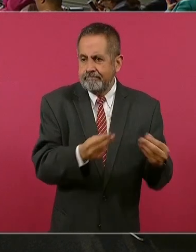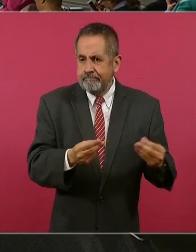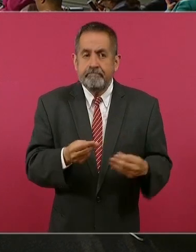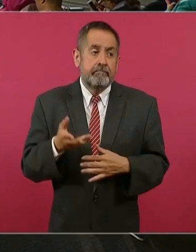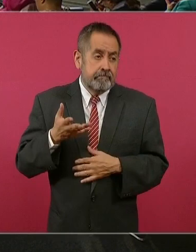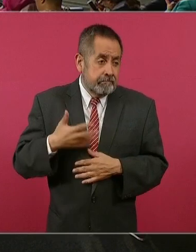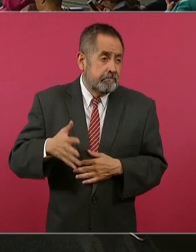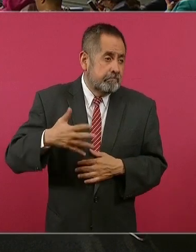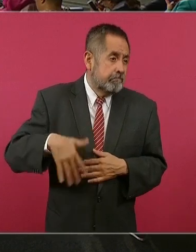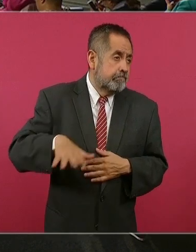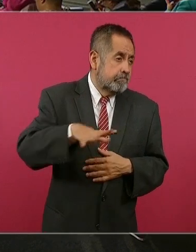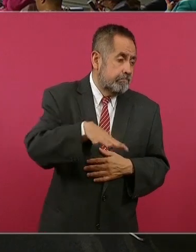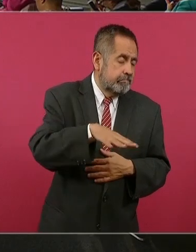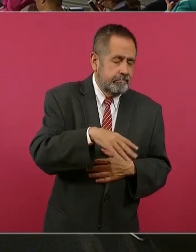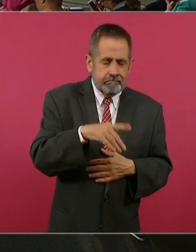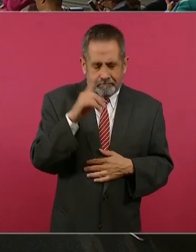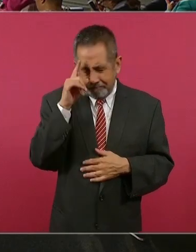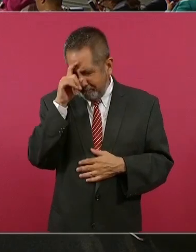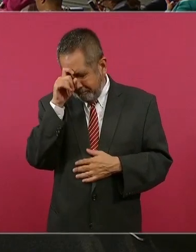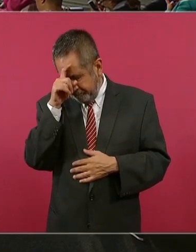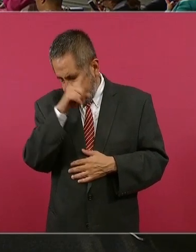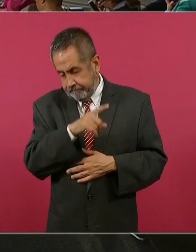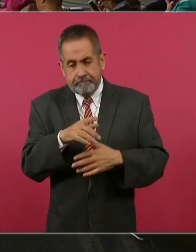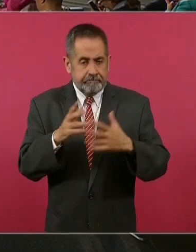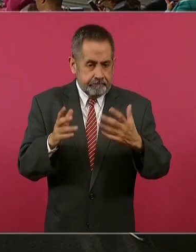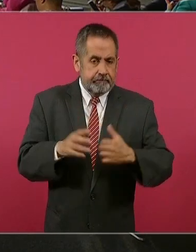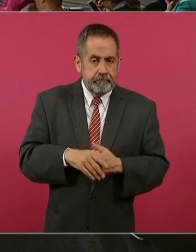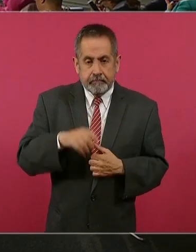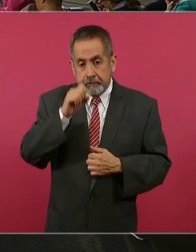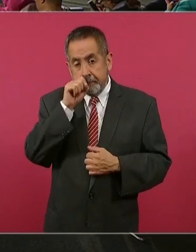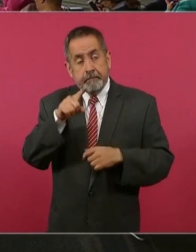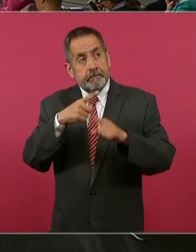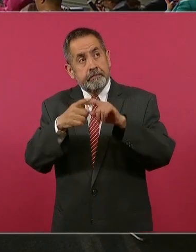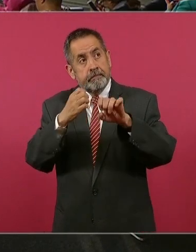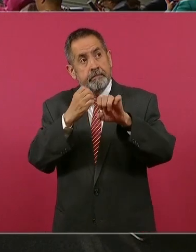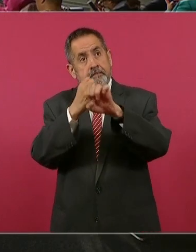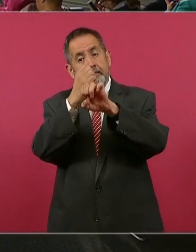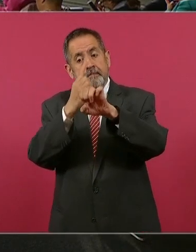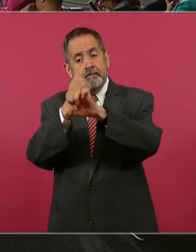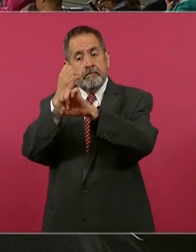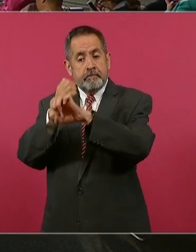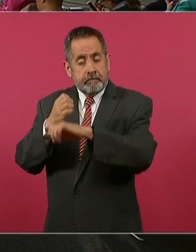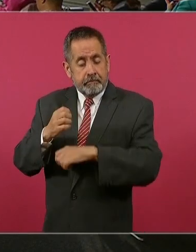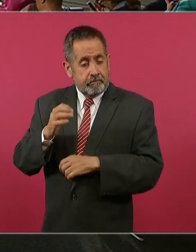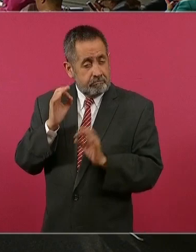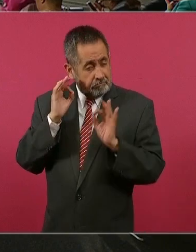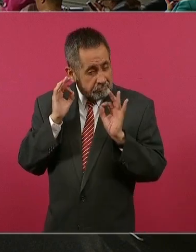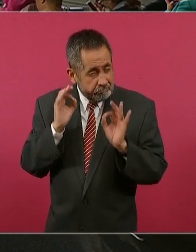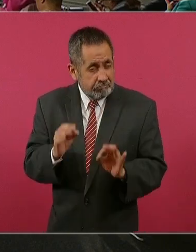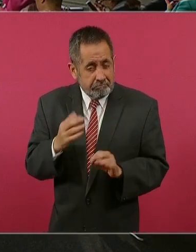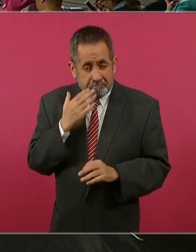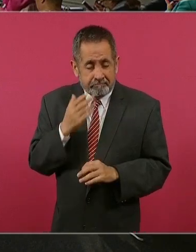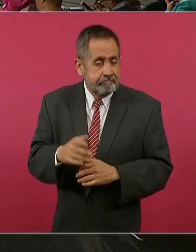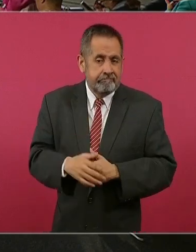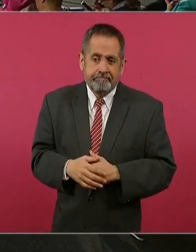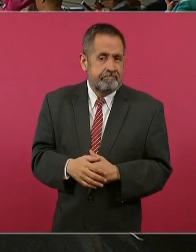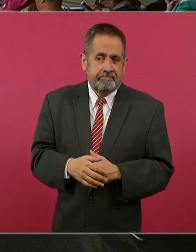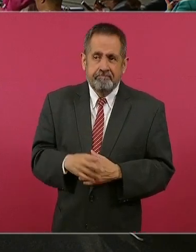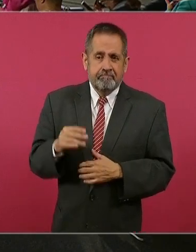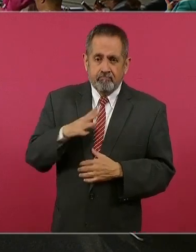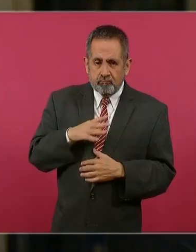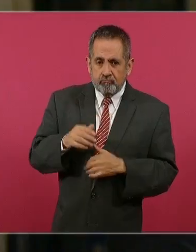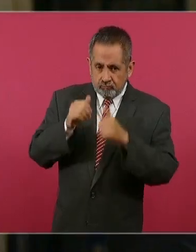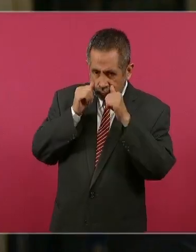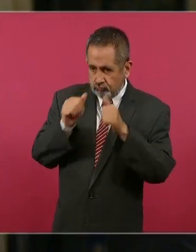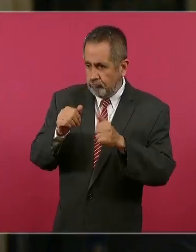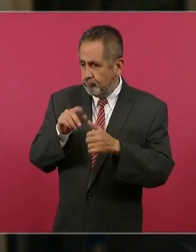sus seres queridos y que se han hecho esfuerzos. Lo que pasa es que también en los estados no siempre procuran también hacer